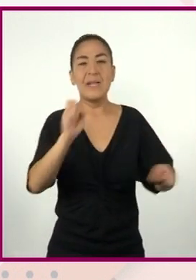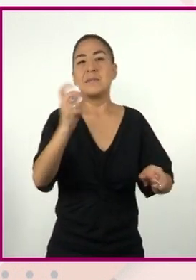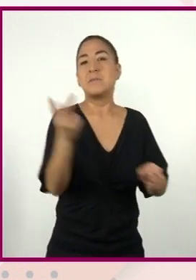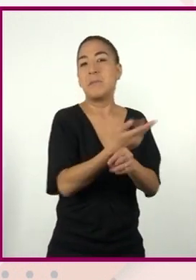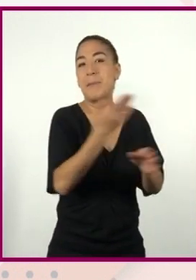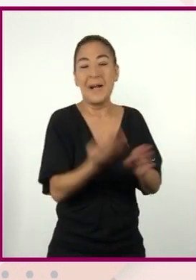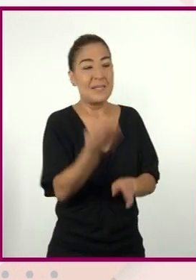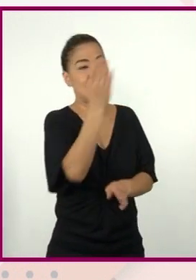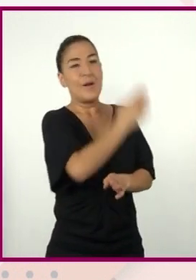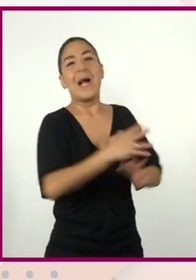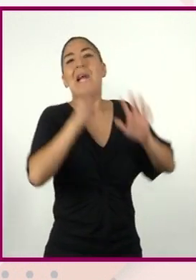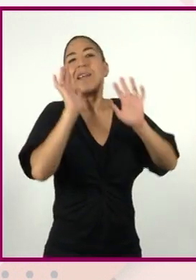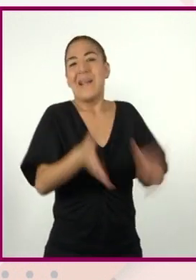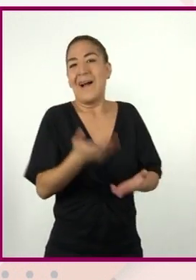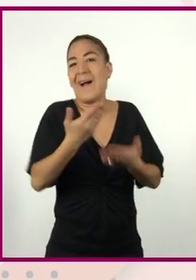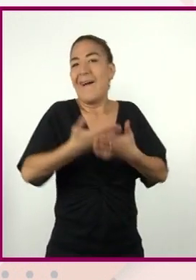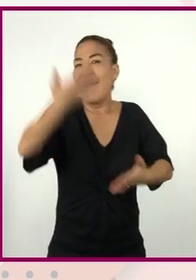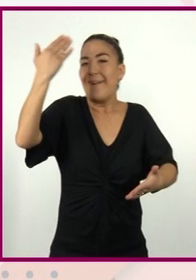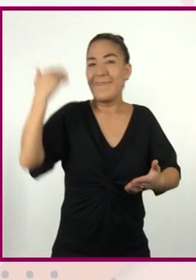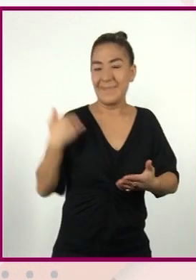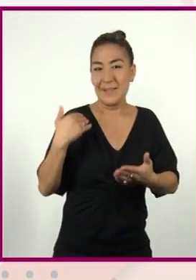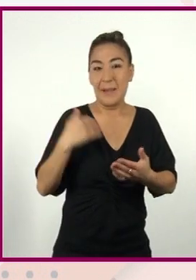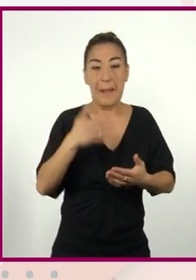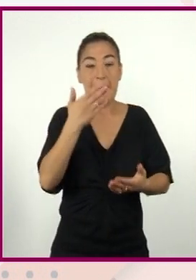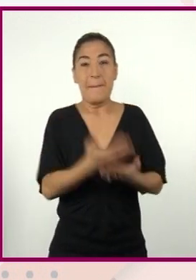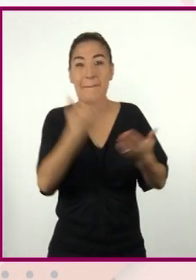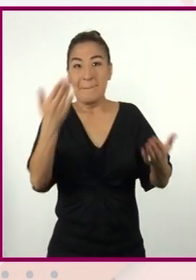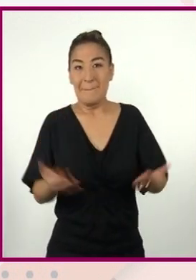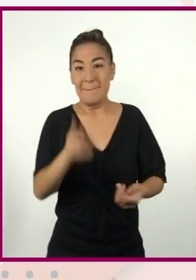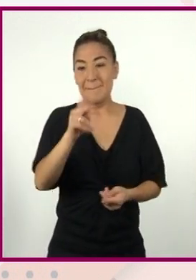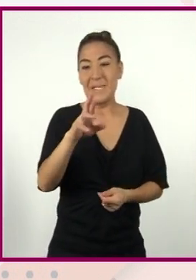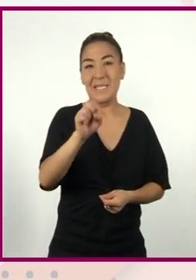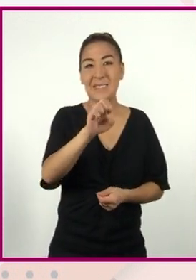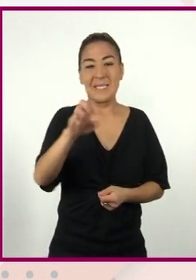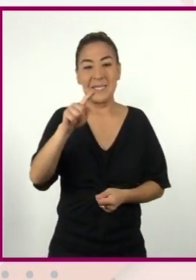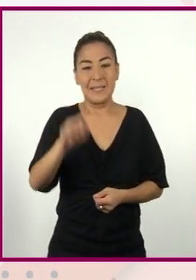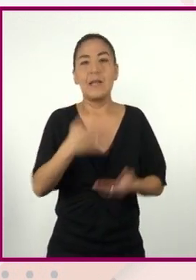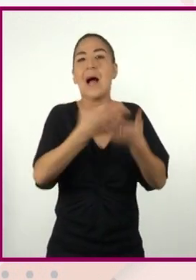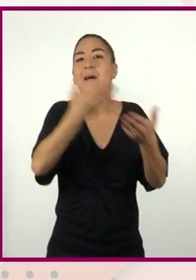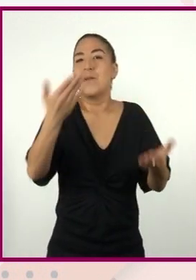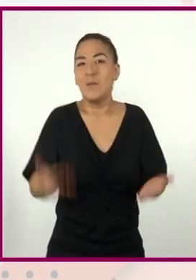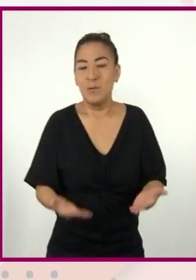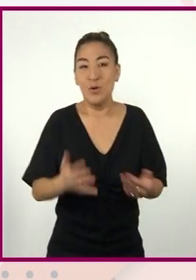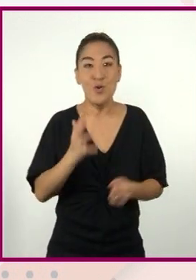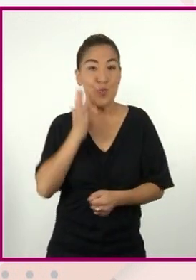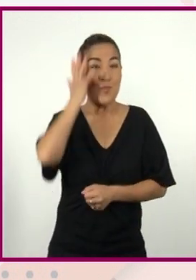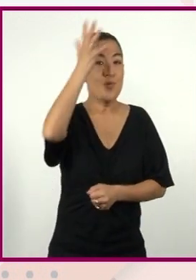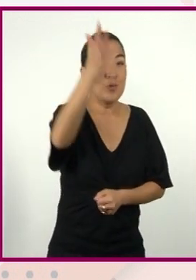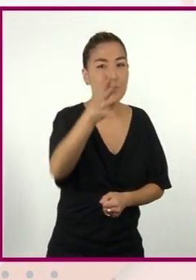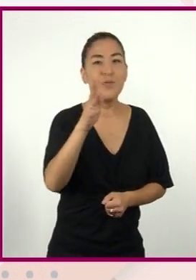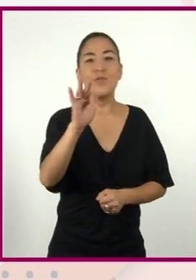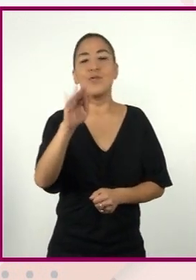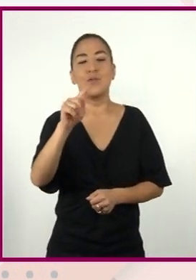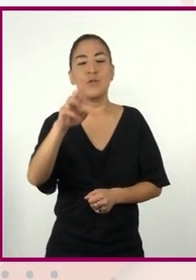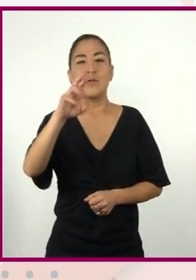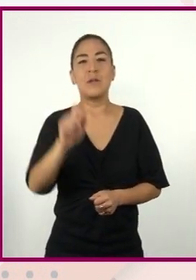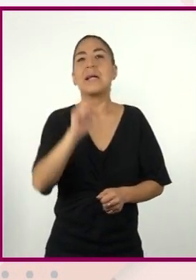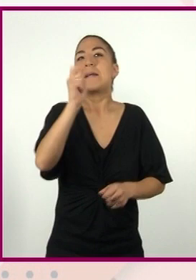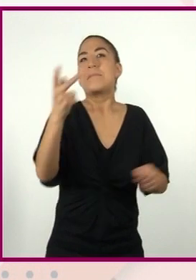algo que ya sucedió, el presente que es el momento actual y un futuro que